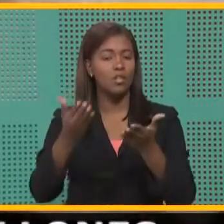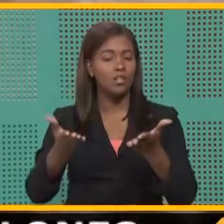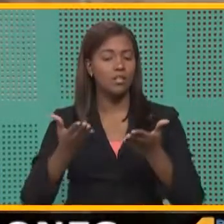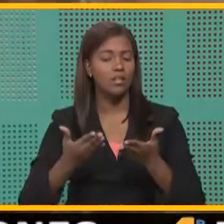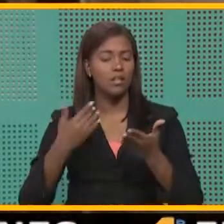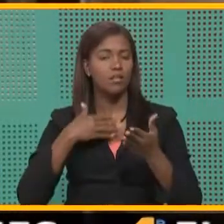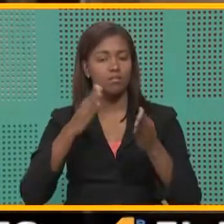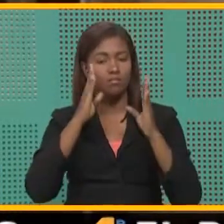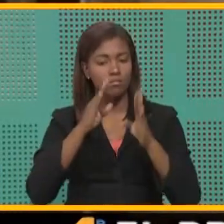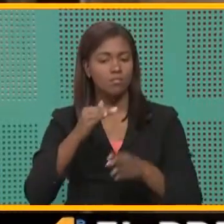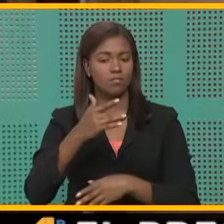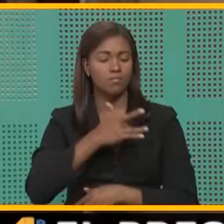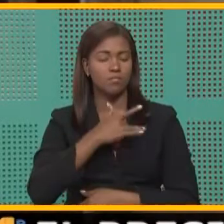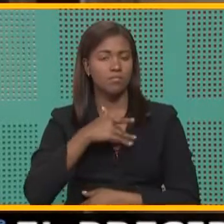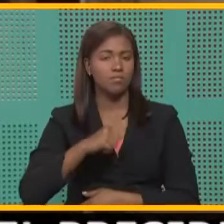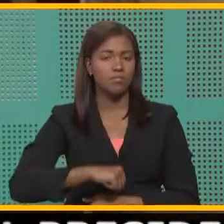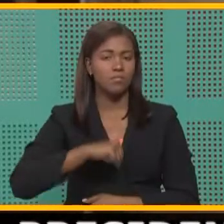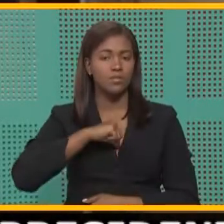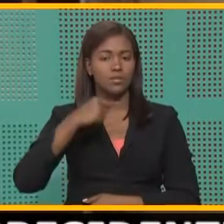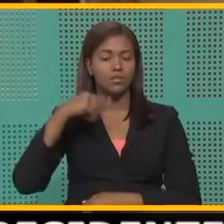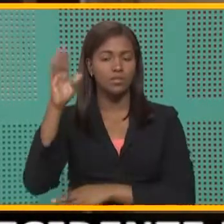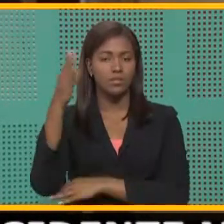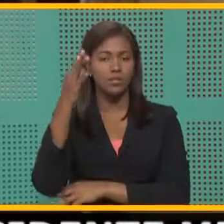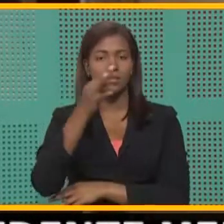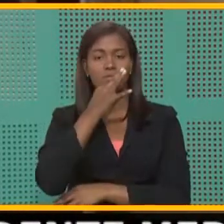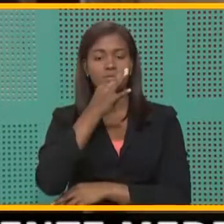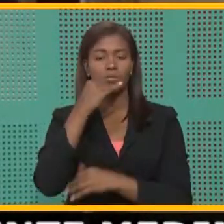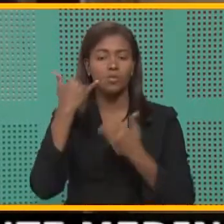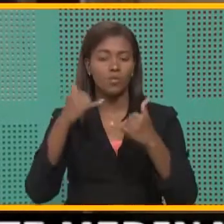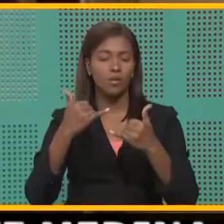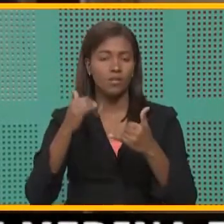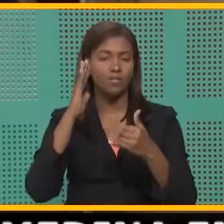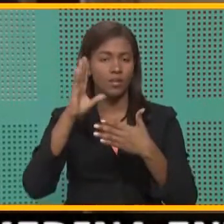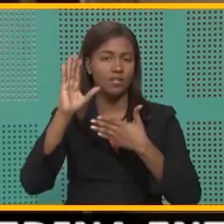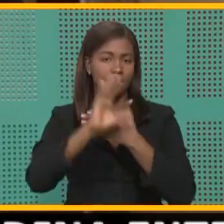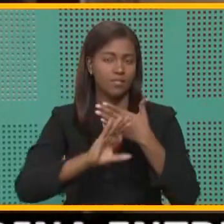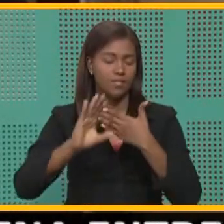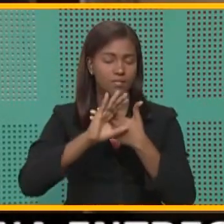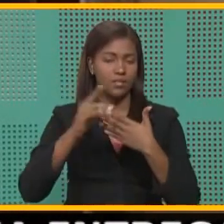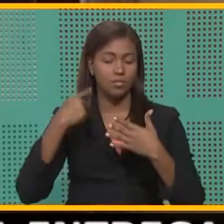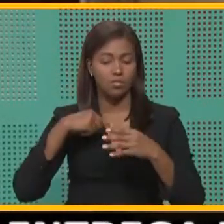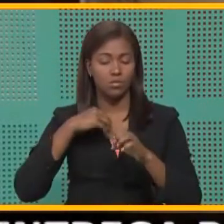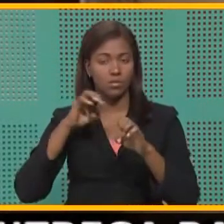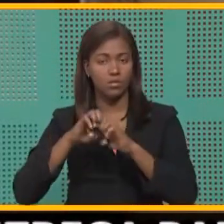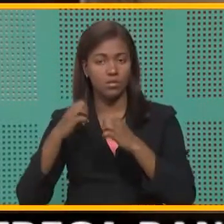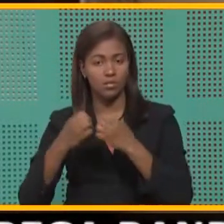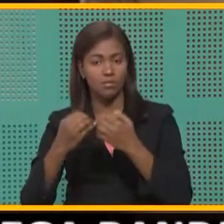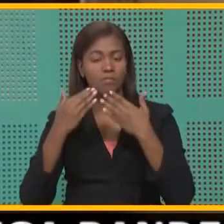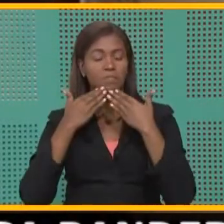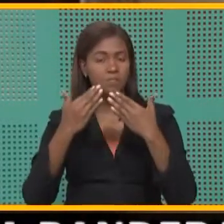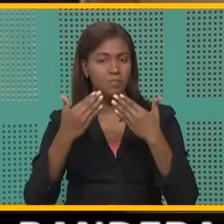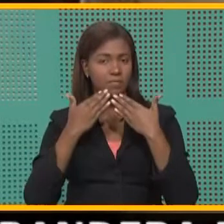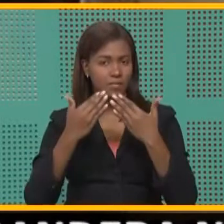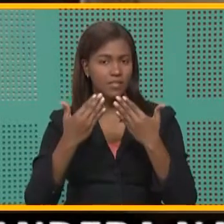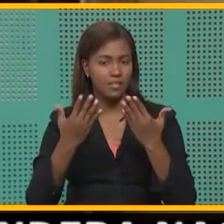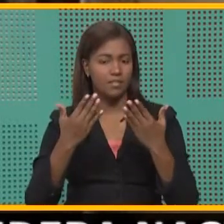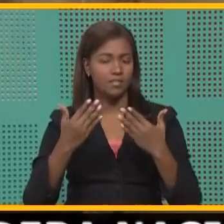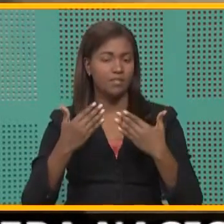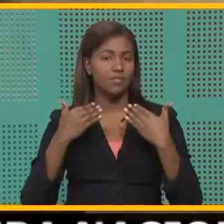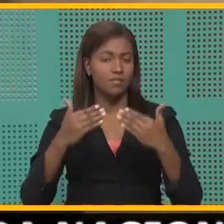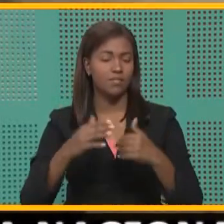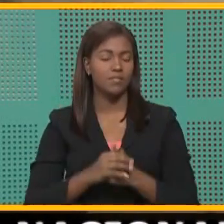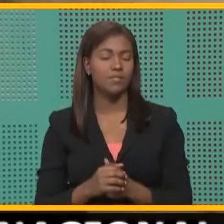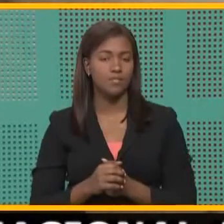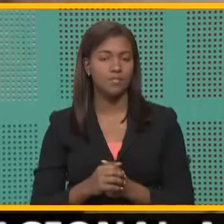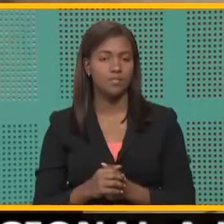representar orgullosamente a nuestra patria en esta próxima Serie del Caribe. A nuestro equipo, gracias. Adelante. Y no